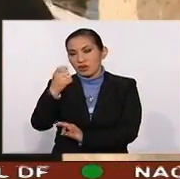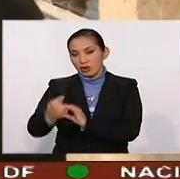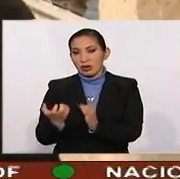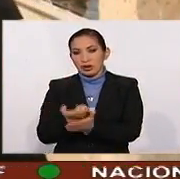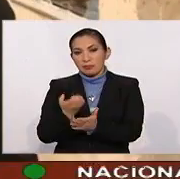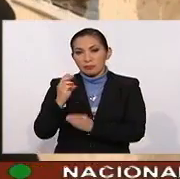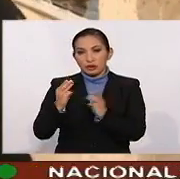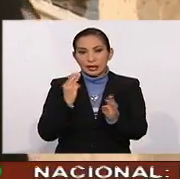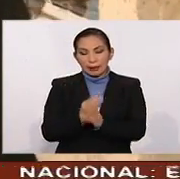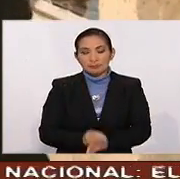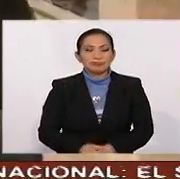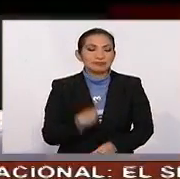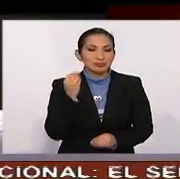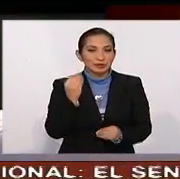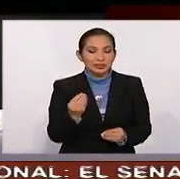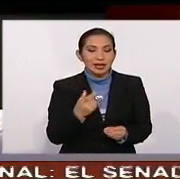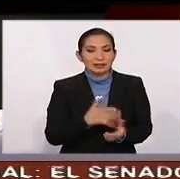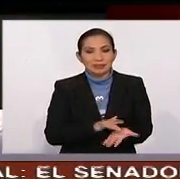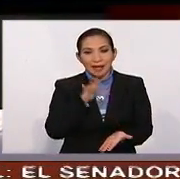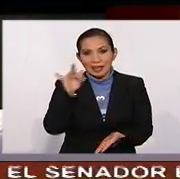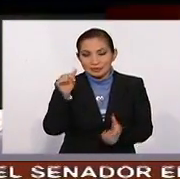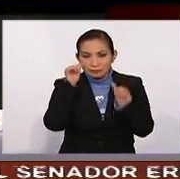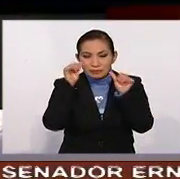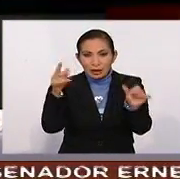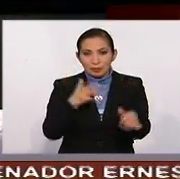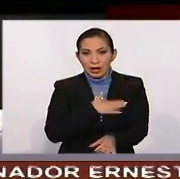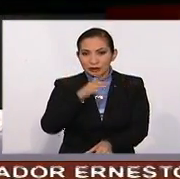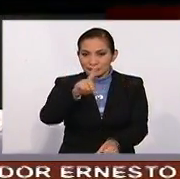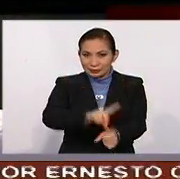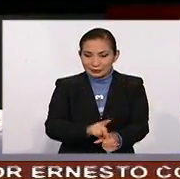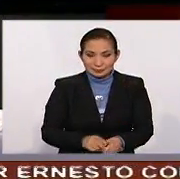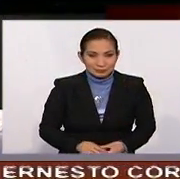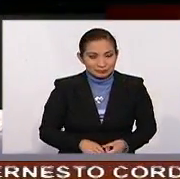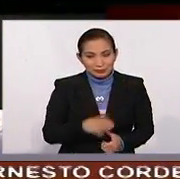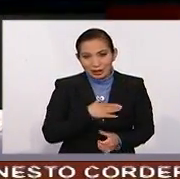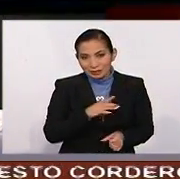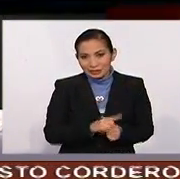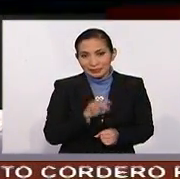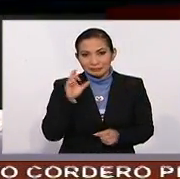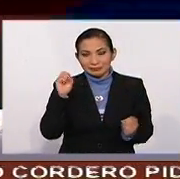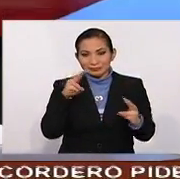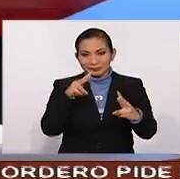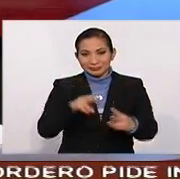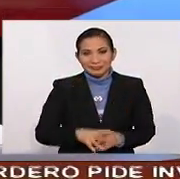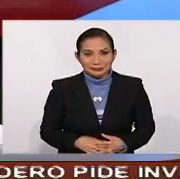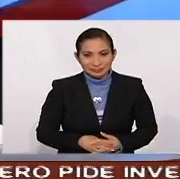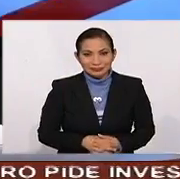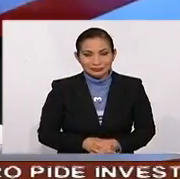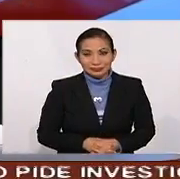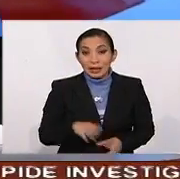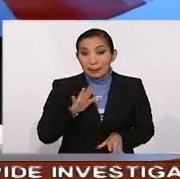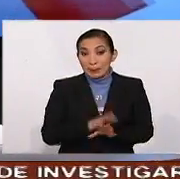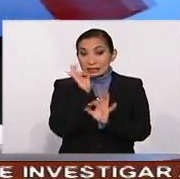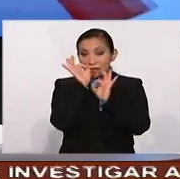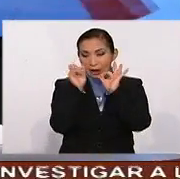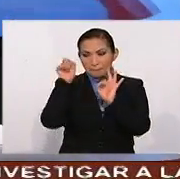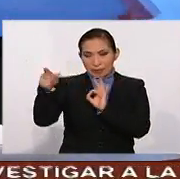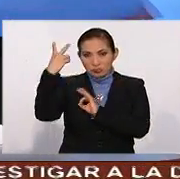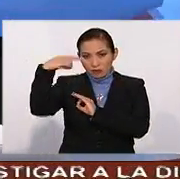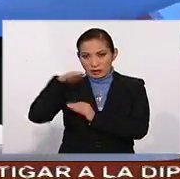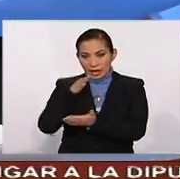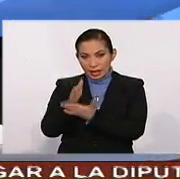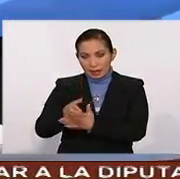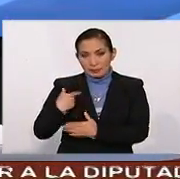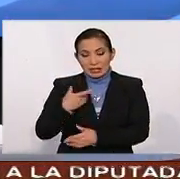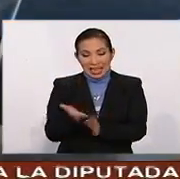el reporte. Gustavo, muchas gracias, estamos al pendiente. Muy buenos días. Buenos días, hasta luego. Y en más información sobre esta gira, antes de